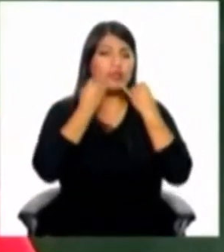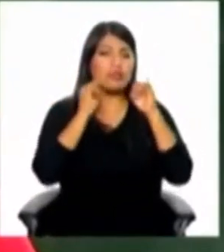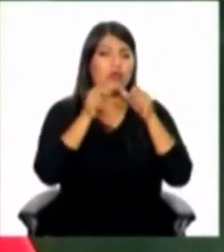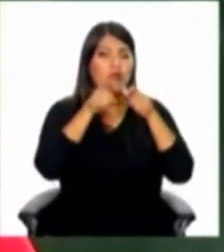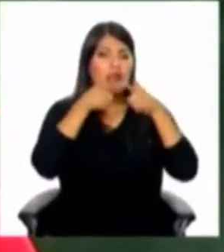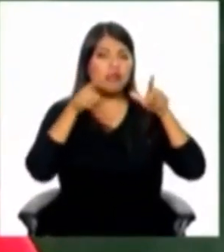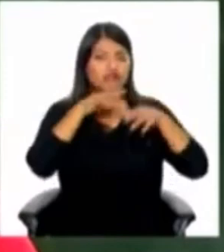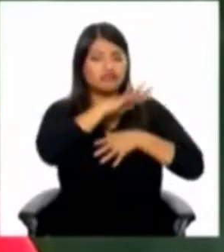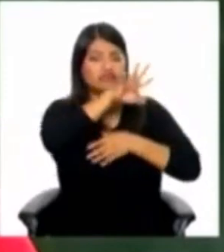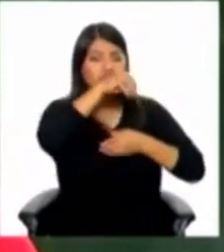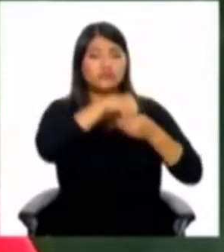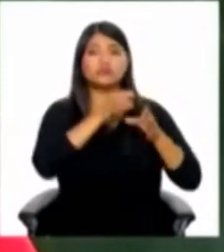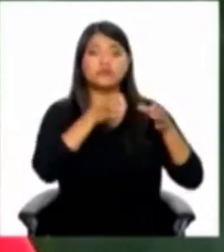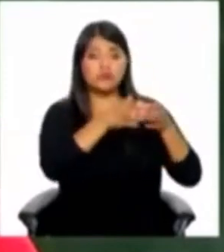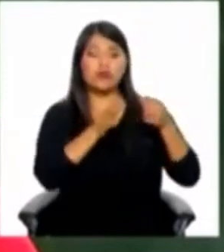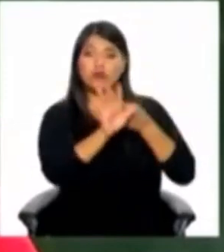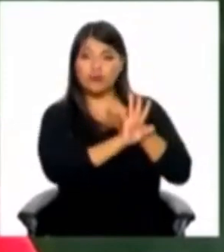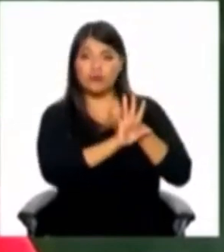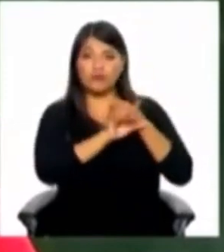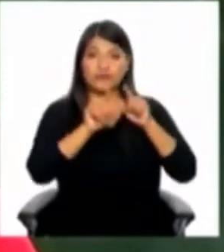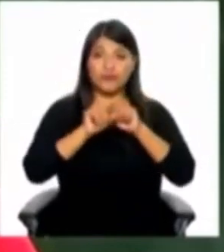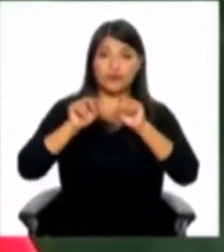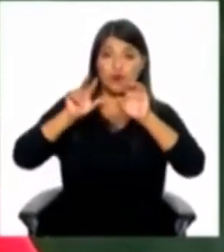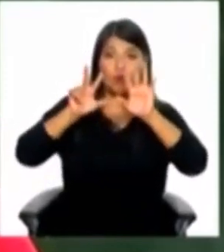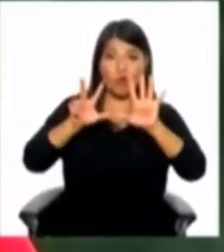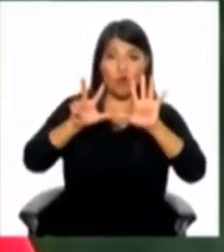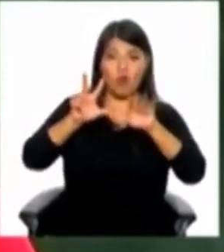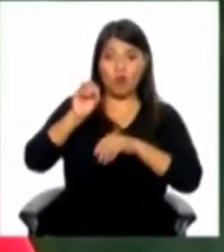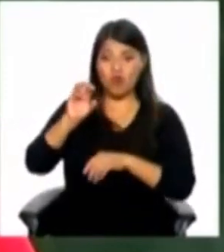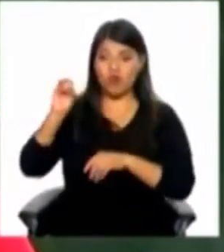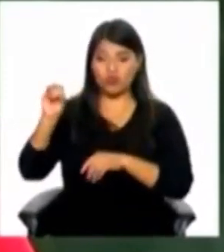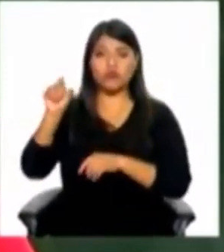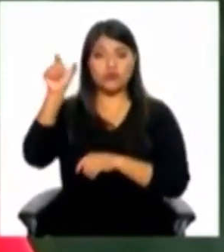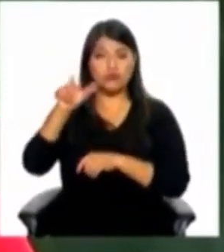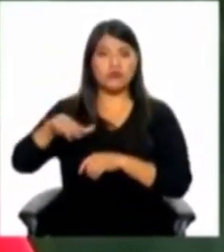Perú y más de 800.000 como